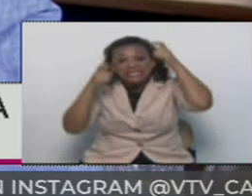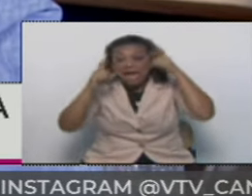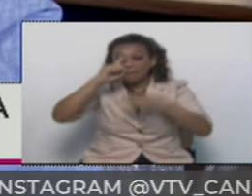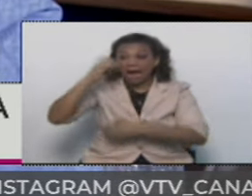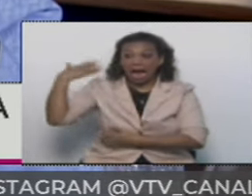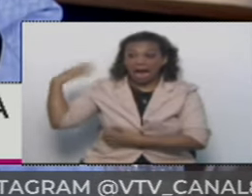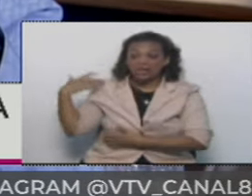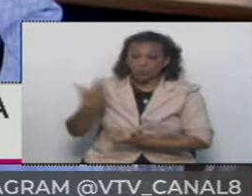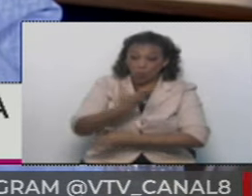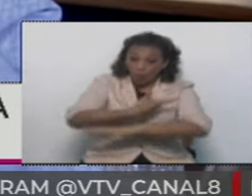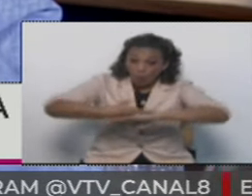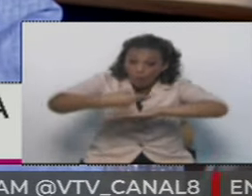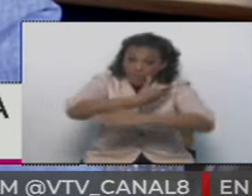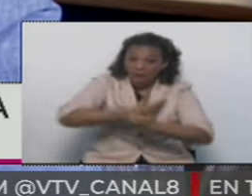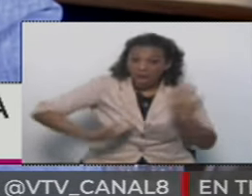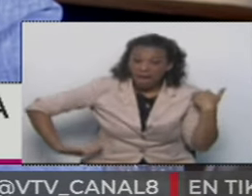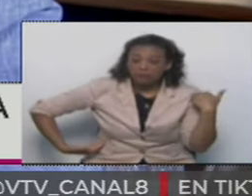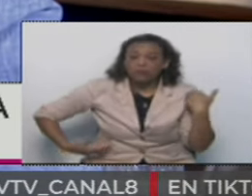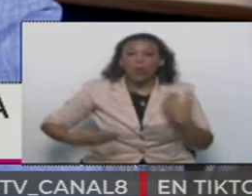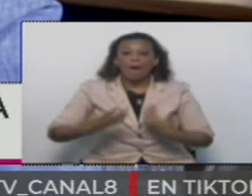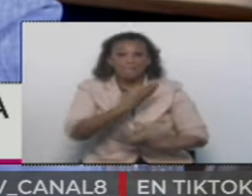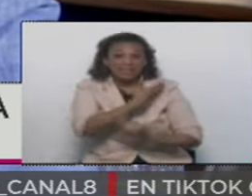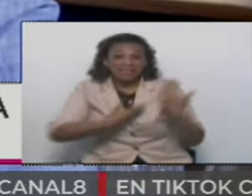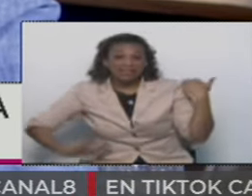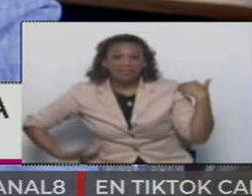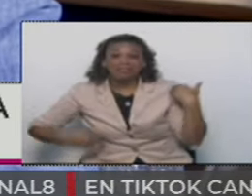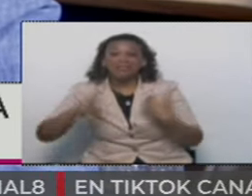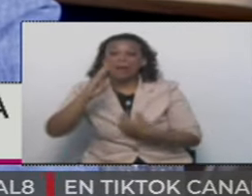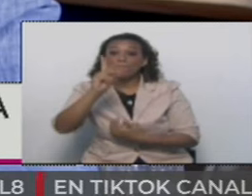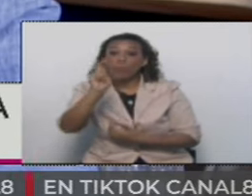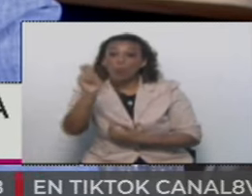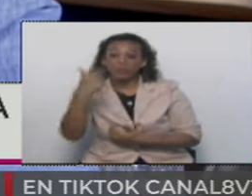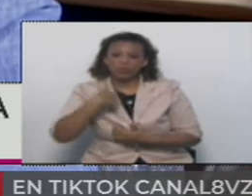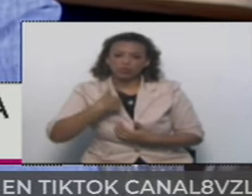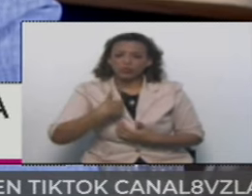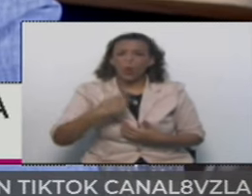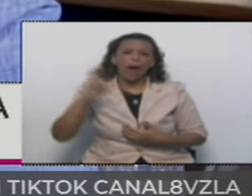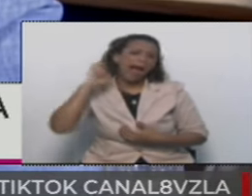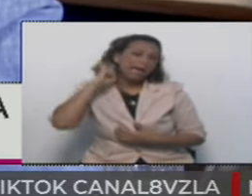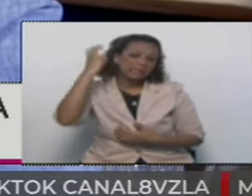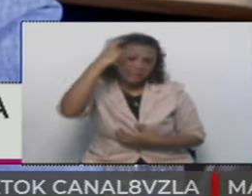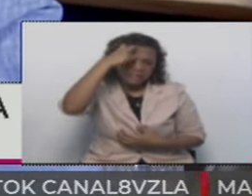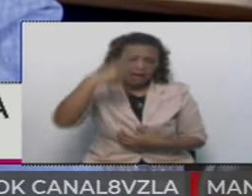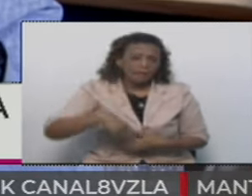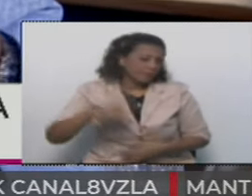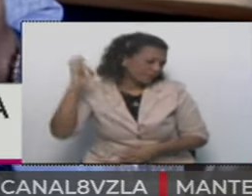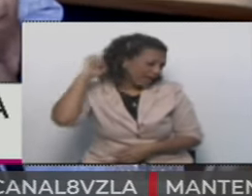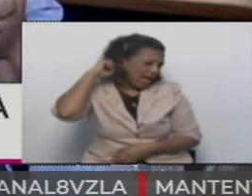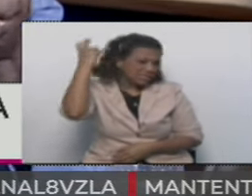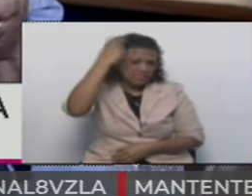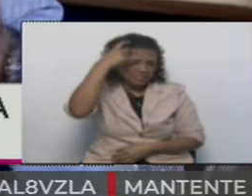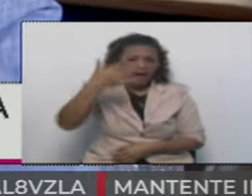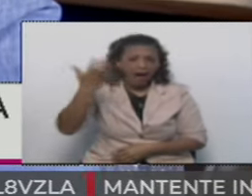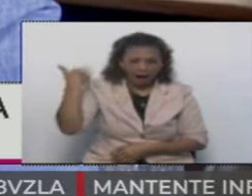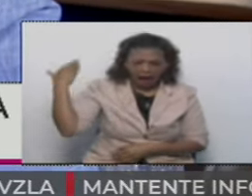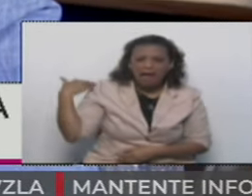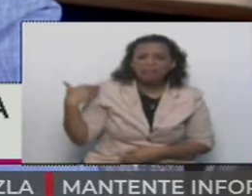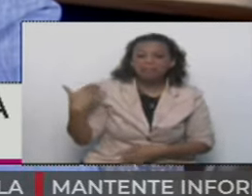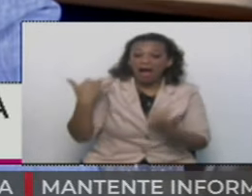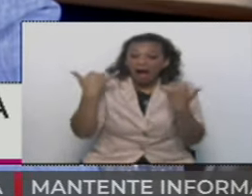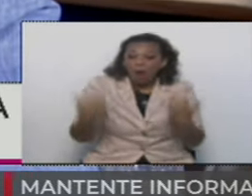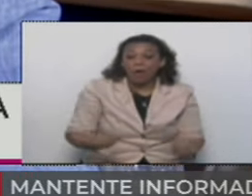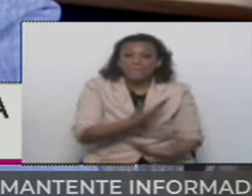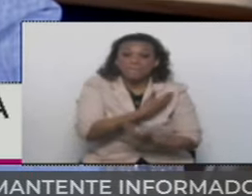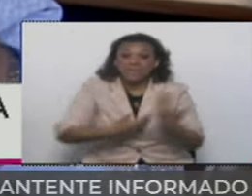construyeron algo maravilloso. Yo ayudé como canciller y después como presidente. Hemos consolidado